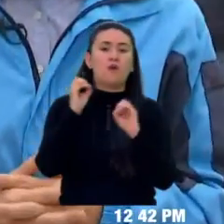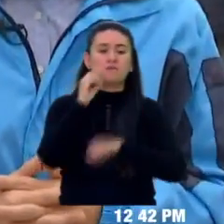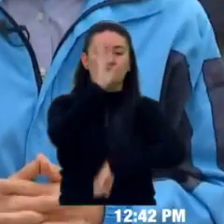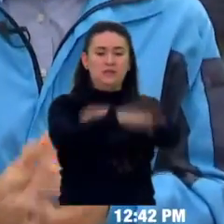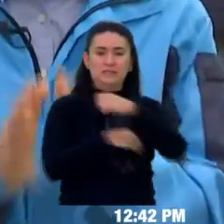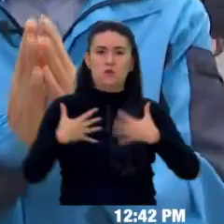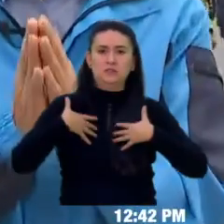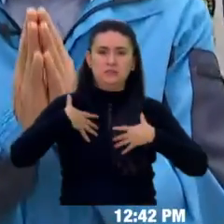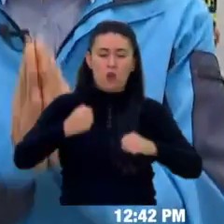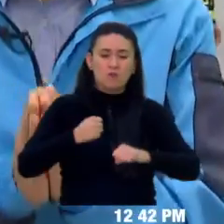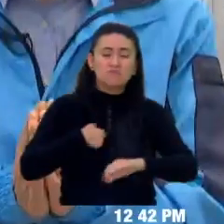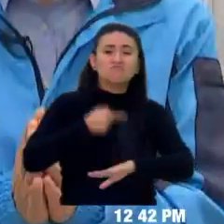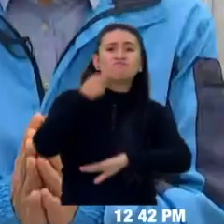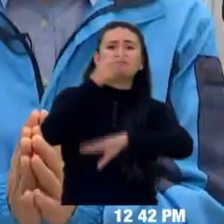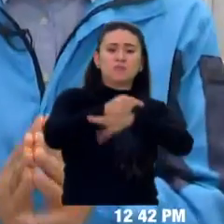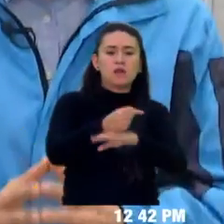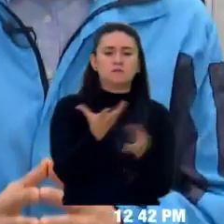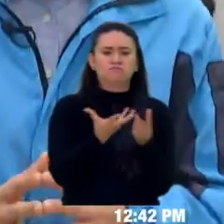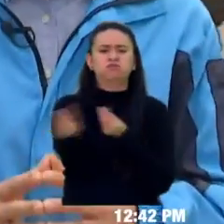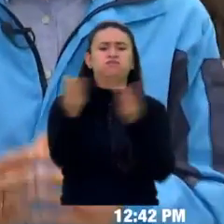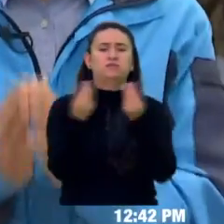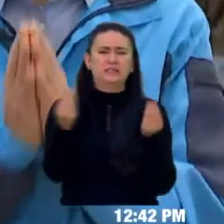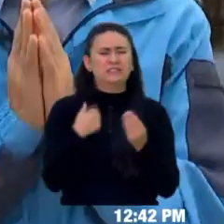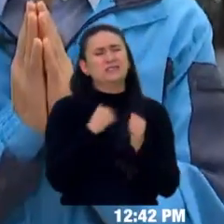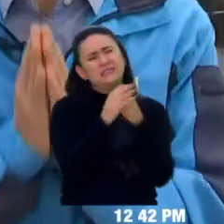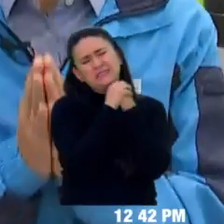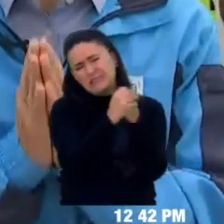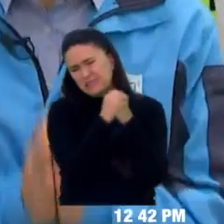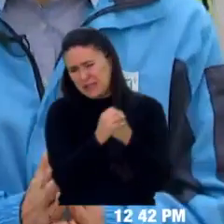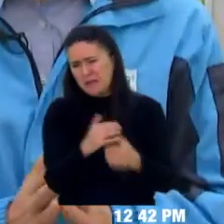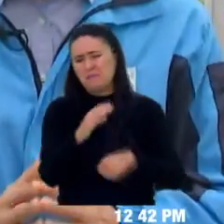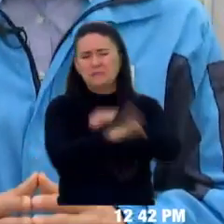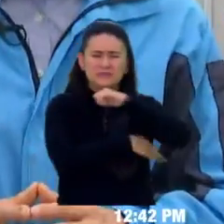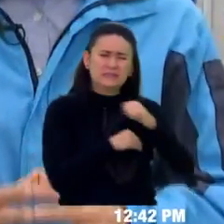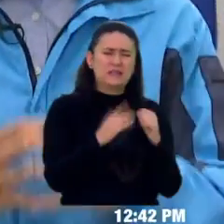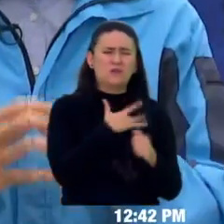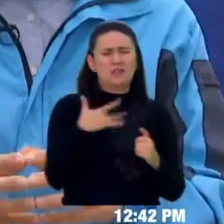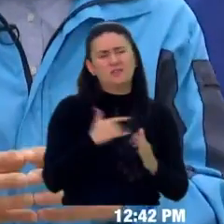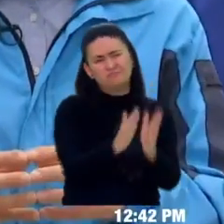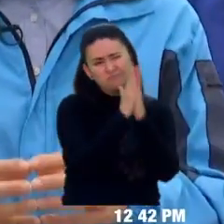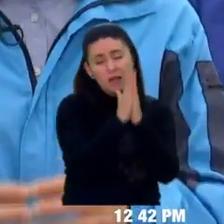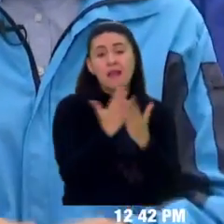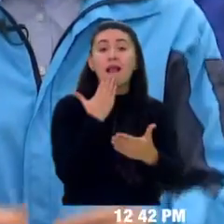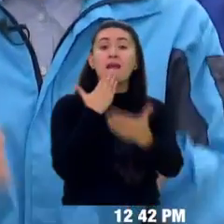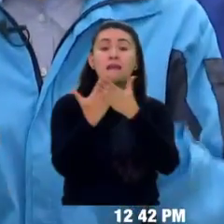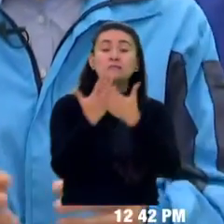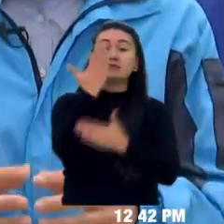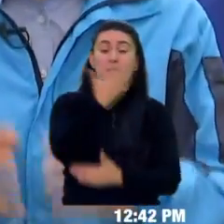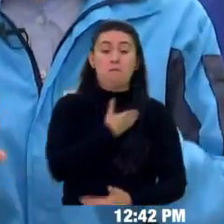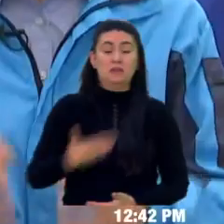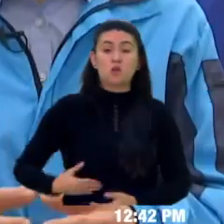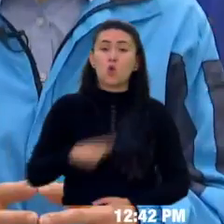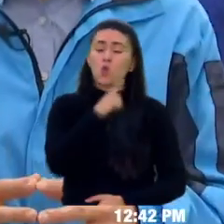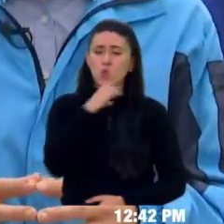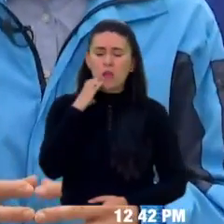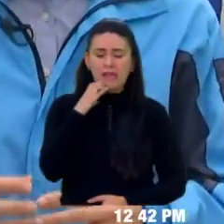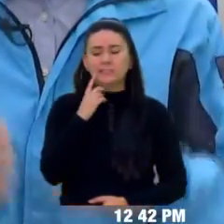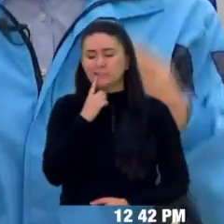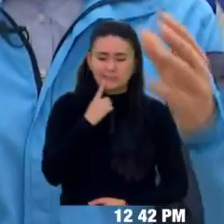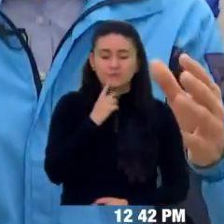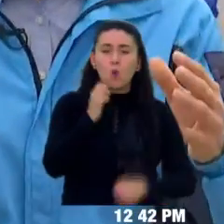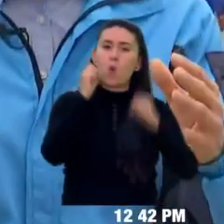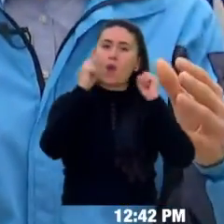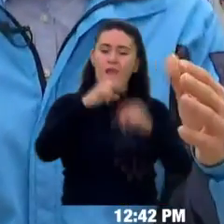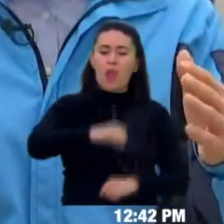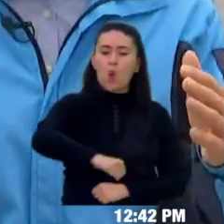Ministerio de Salud mucho. Yo por eso le he rogado al Ministerio de Salud y le agradezco mucho al presidente de la República que finalmente autorizó que